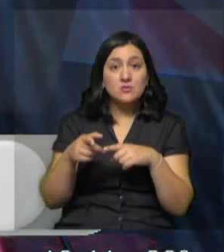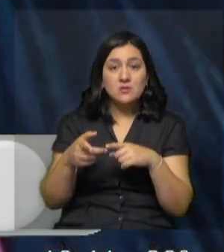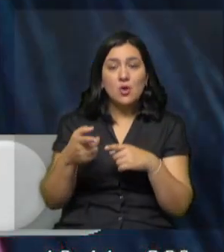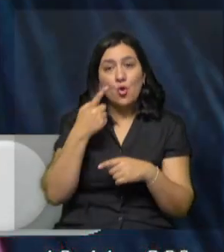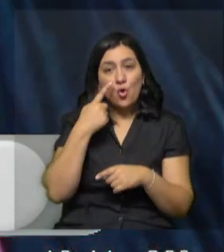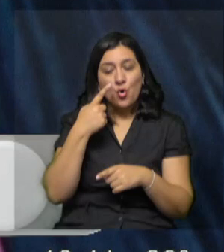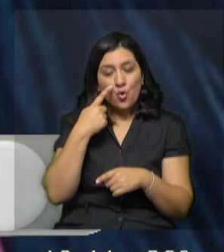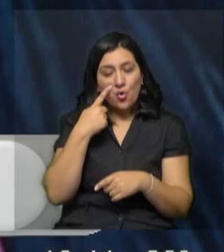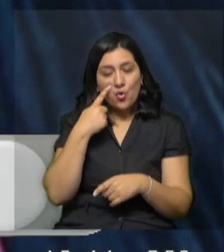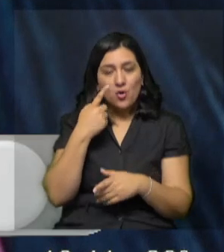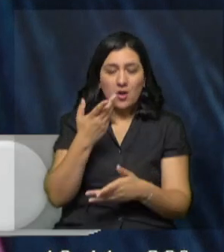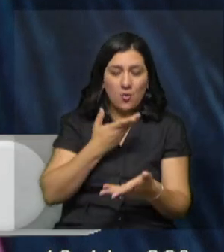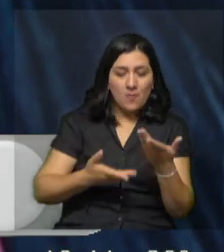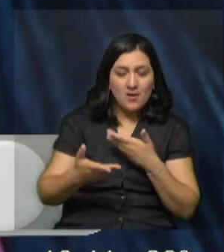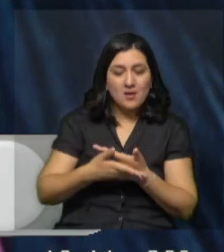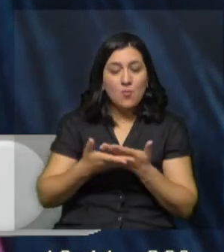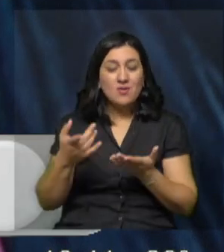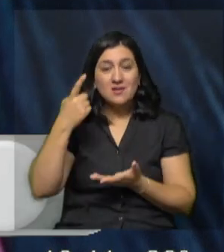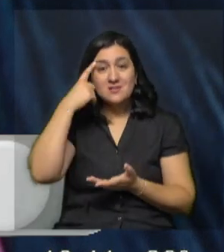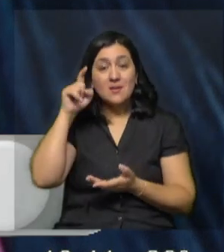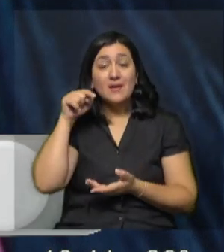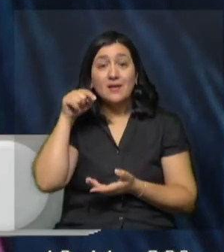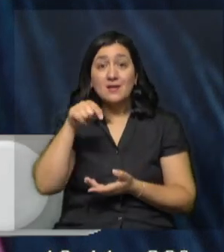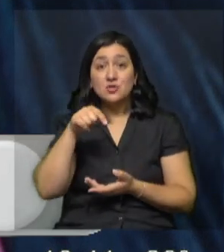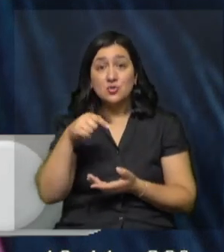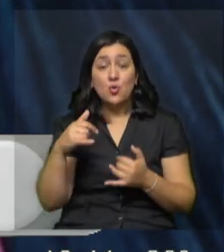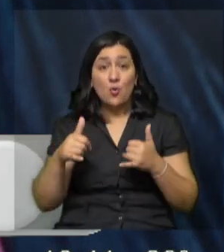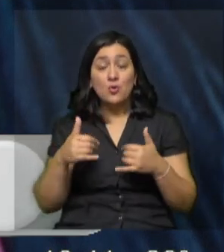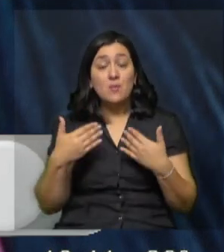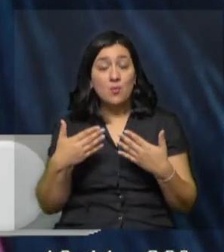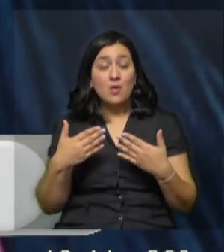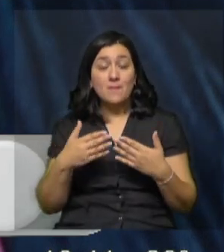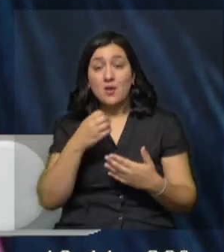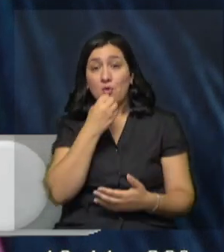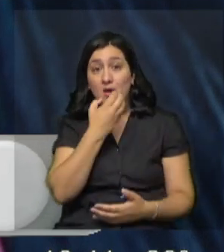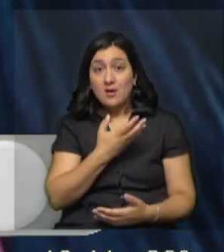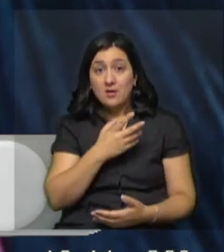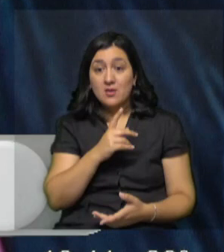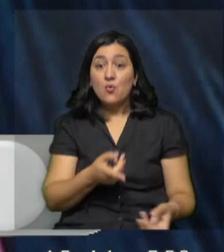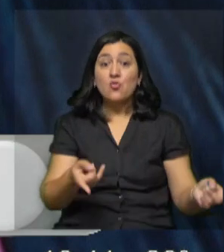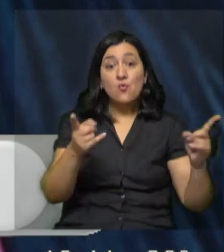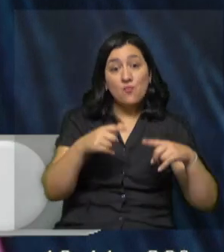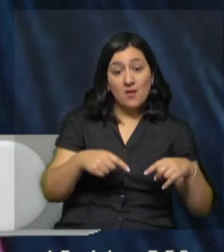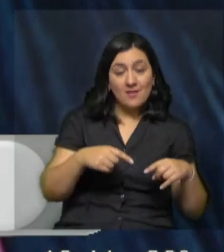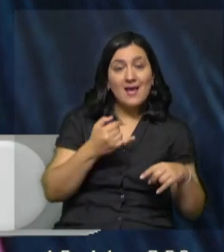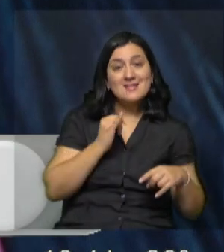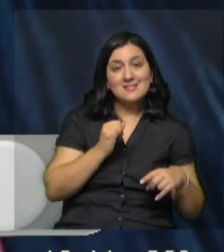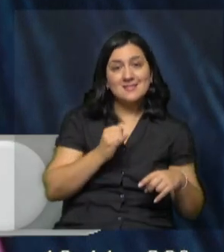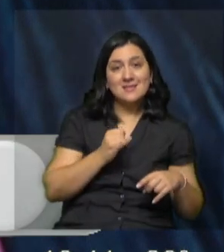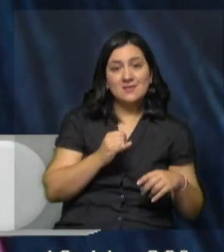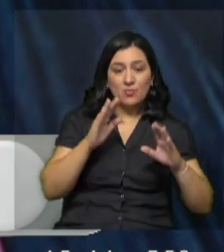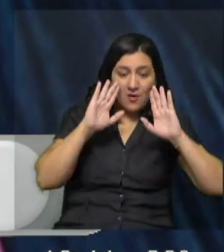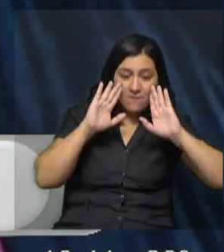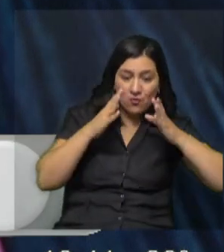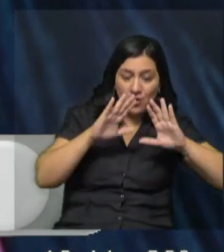ellos, le muestren sus ideas para que ellos puedan rendir lo mejor posible, y después cuando vuelvan con nosotros, sí, ahí sí poner foco